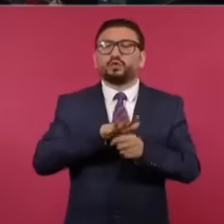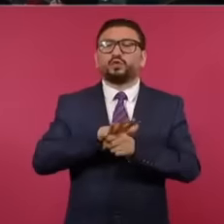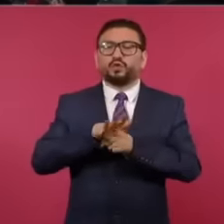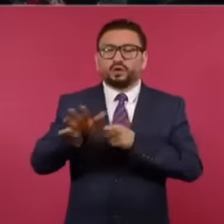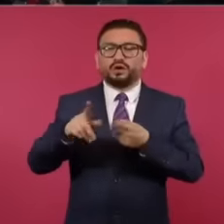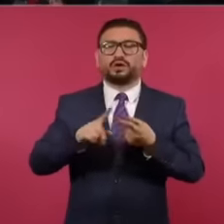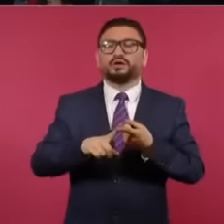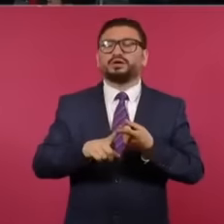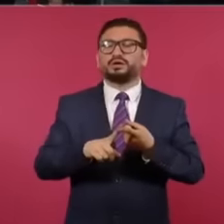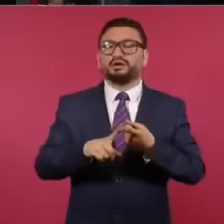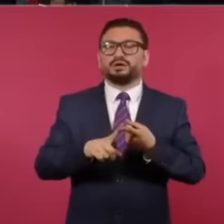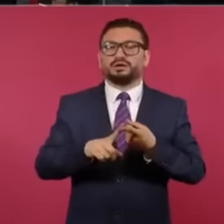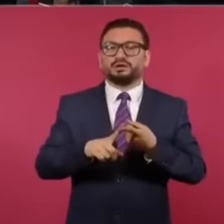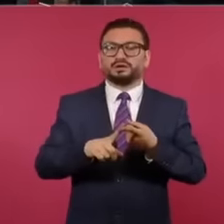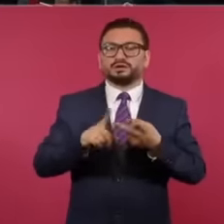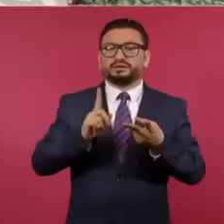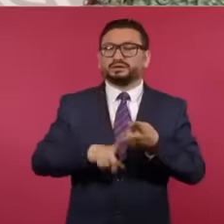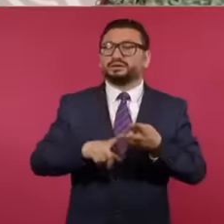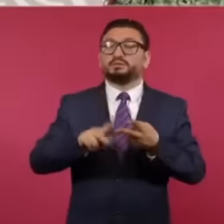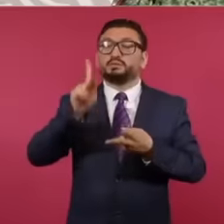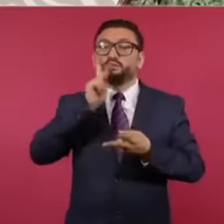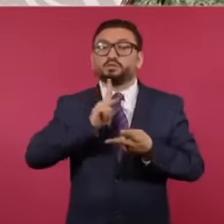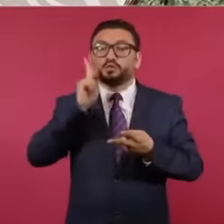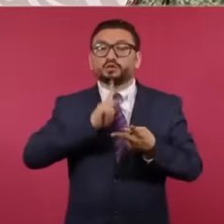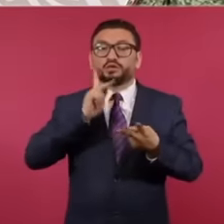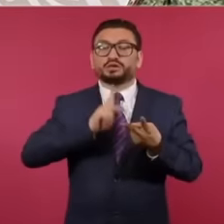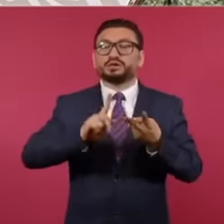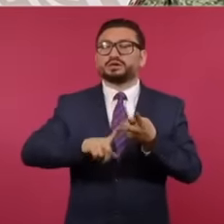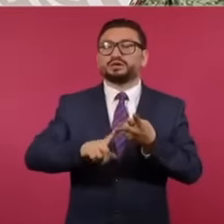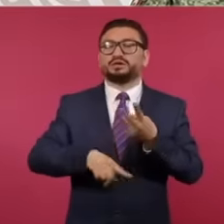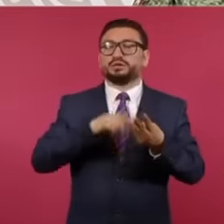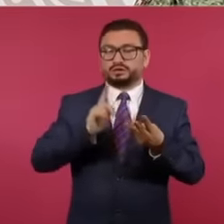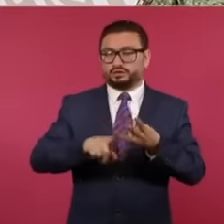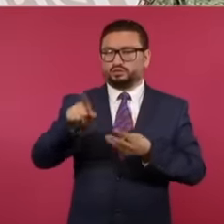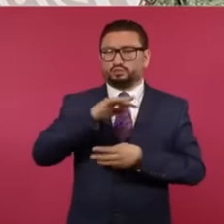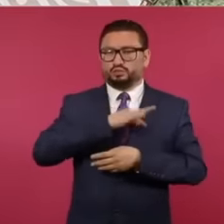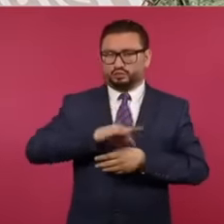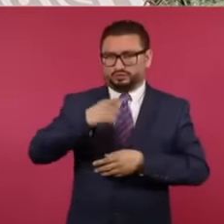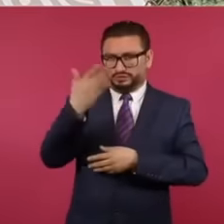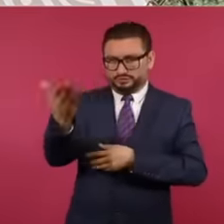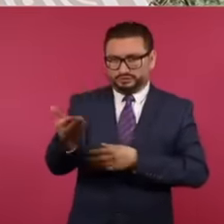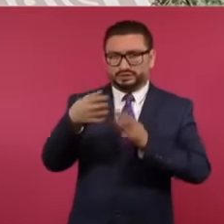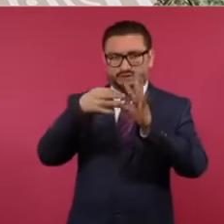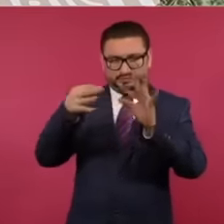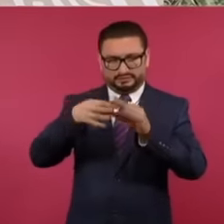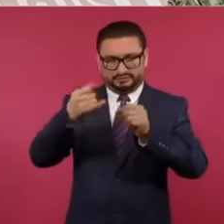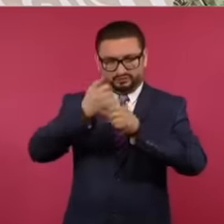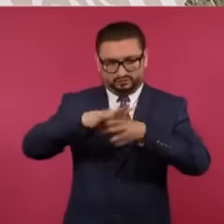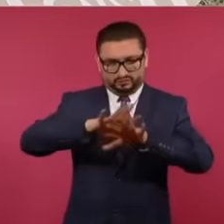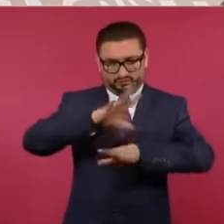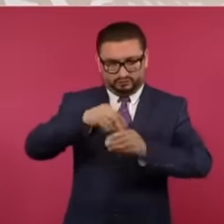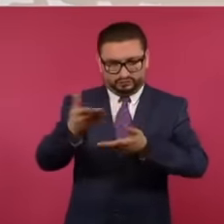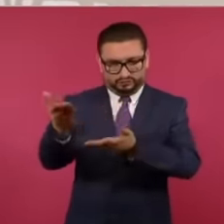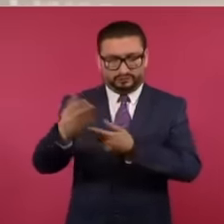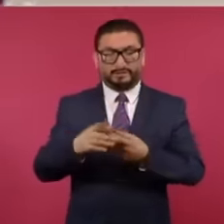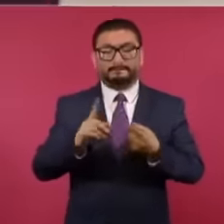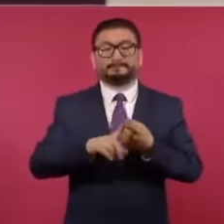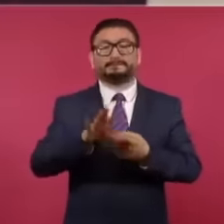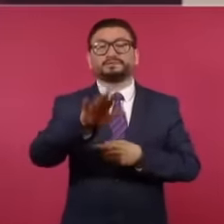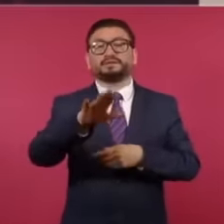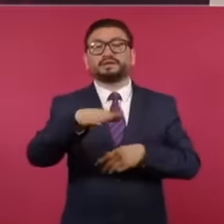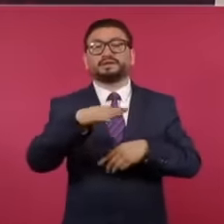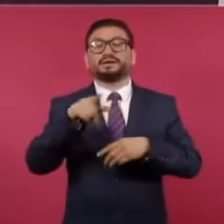y cuáles son las pruebas y si les puedes dar a ella toda la información? Nada más decir que